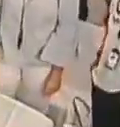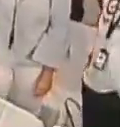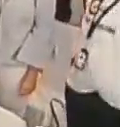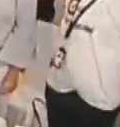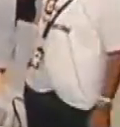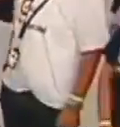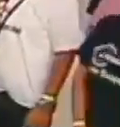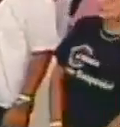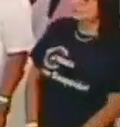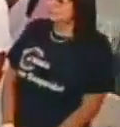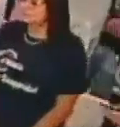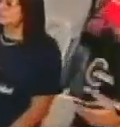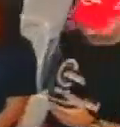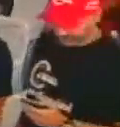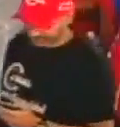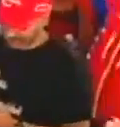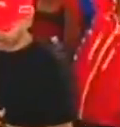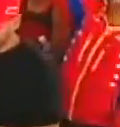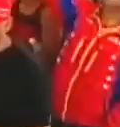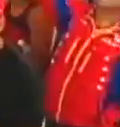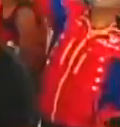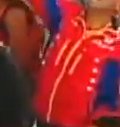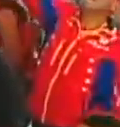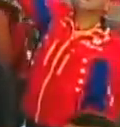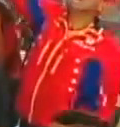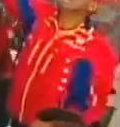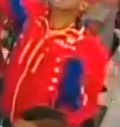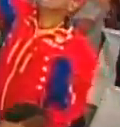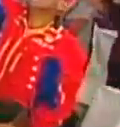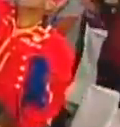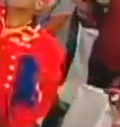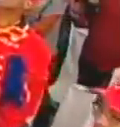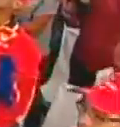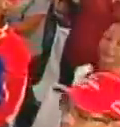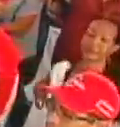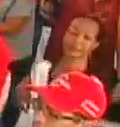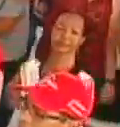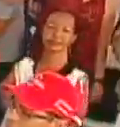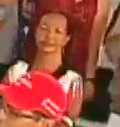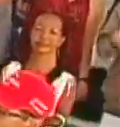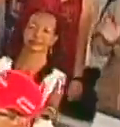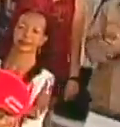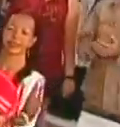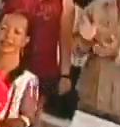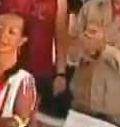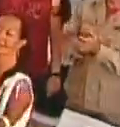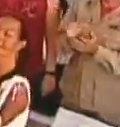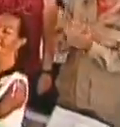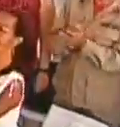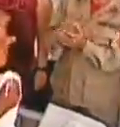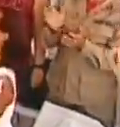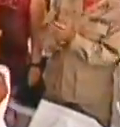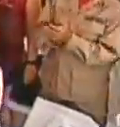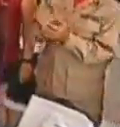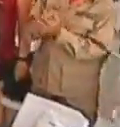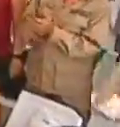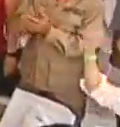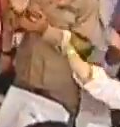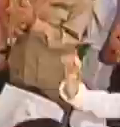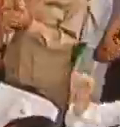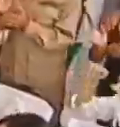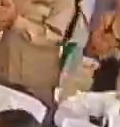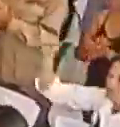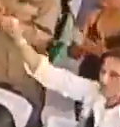precisamente estarán representados durante los próximos comicios, cuando ya se instale